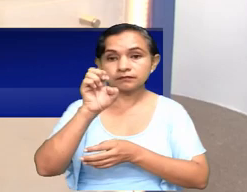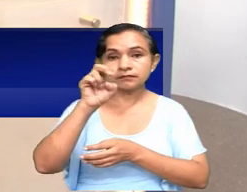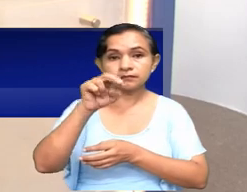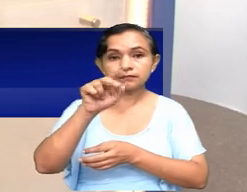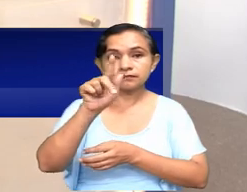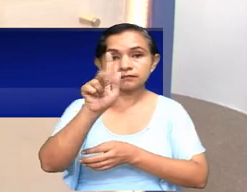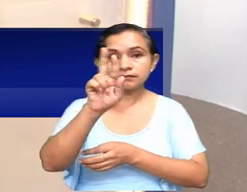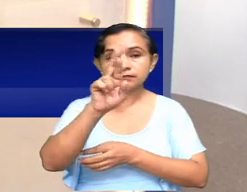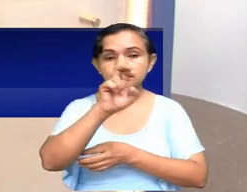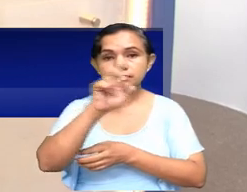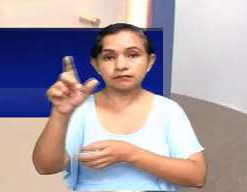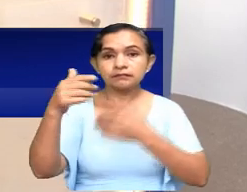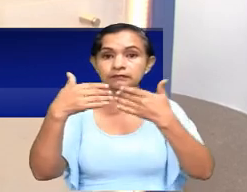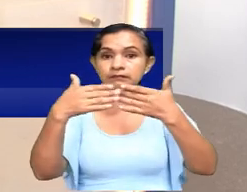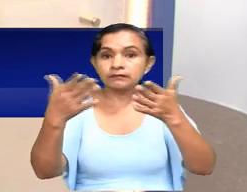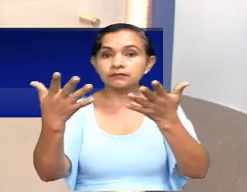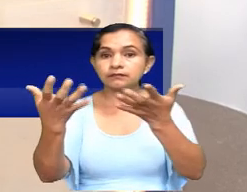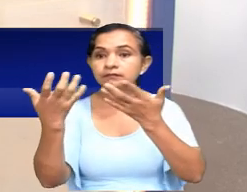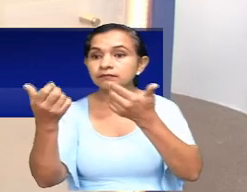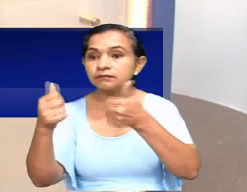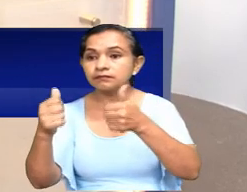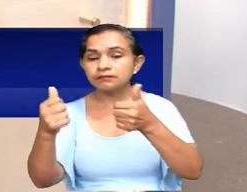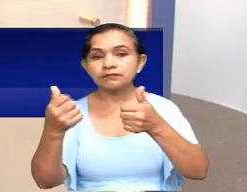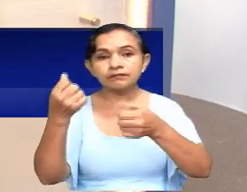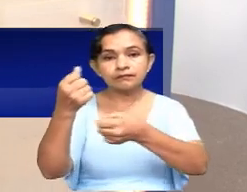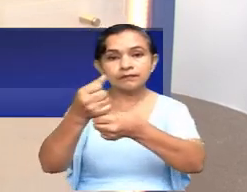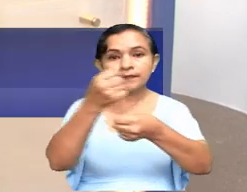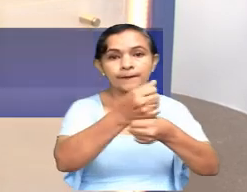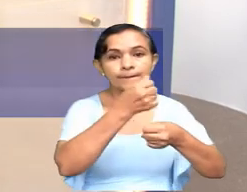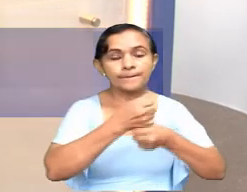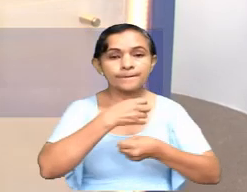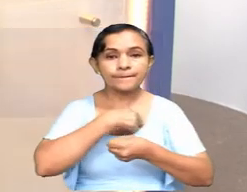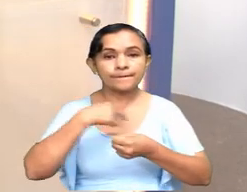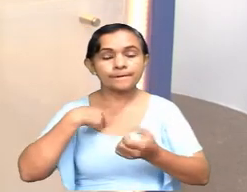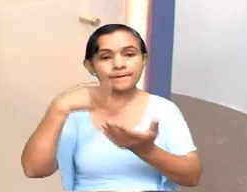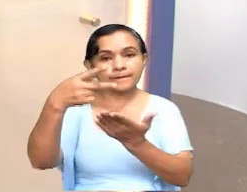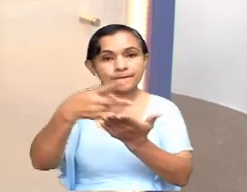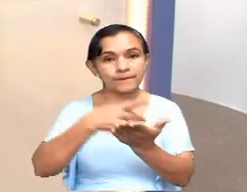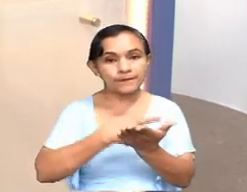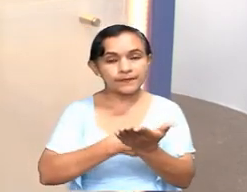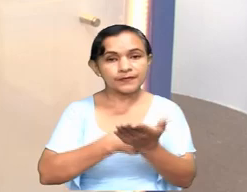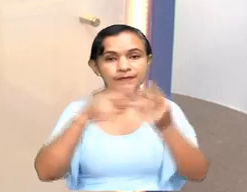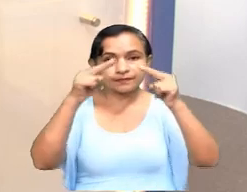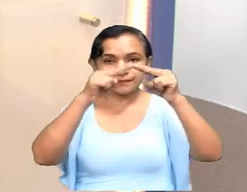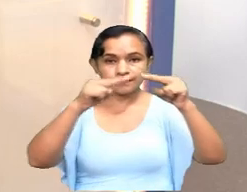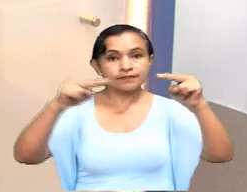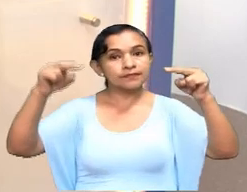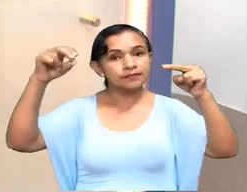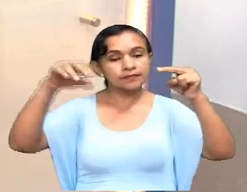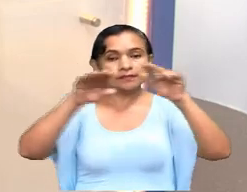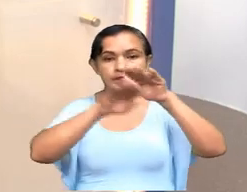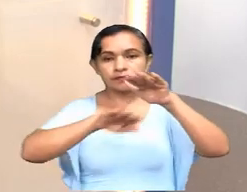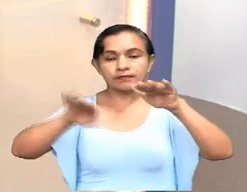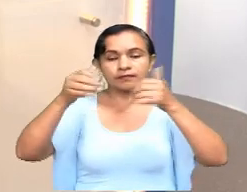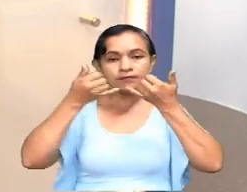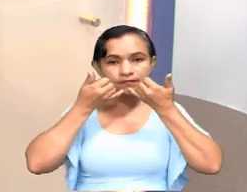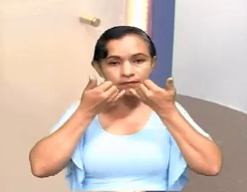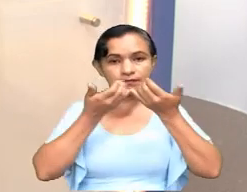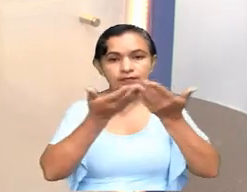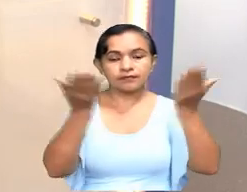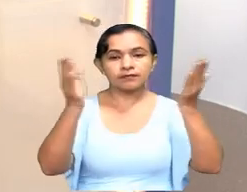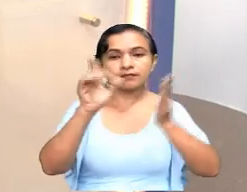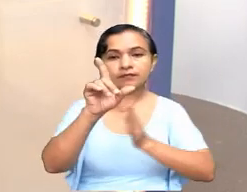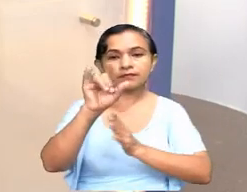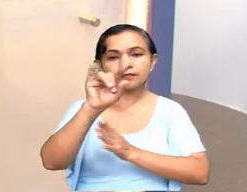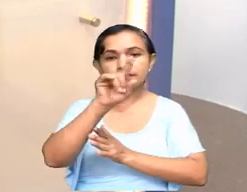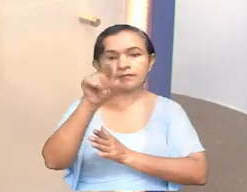la licitación para contratar mano de obra para ejecutar proyectos de electrificación. Más información con Lisa Escoto en el